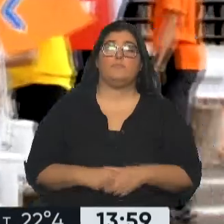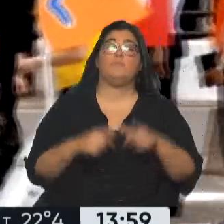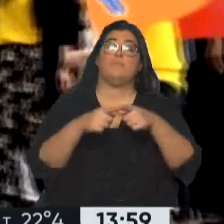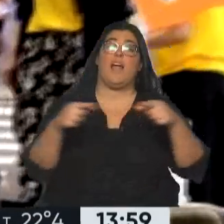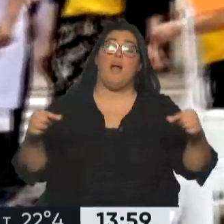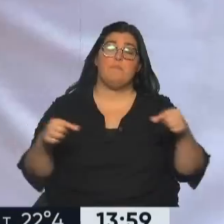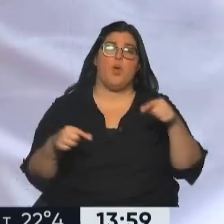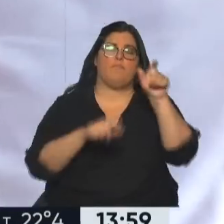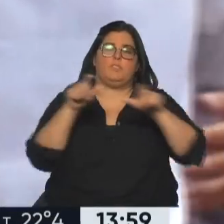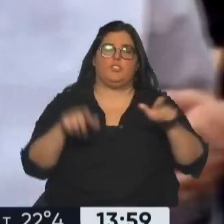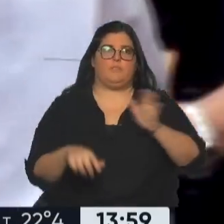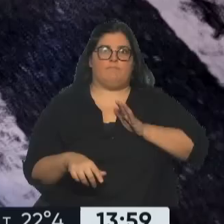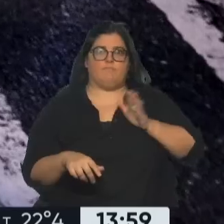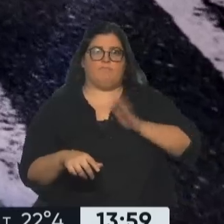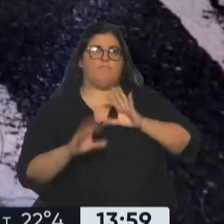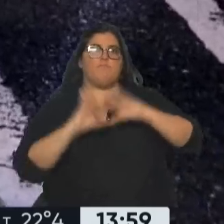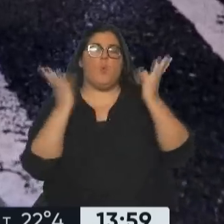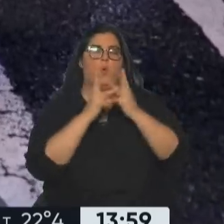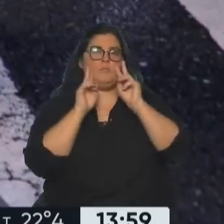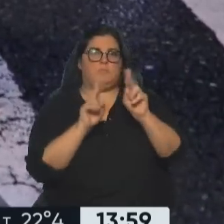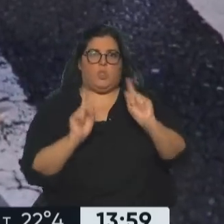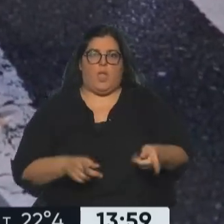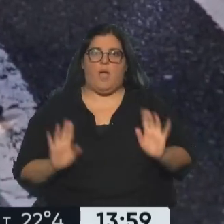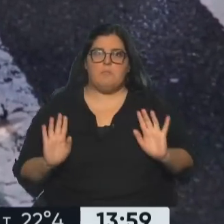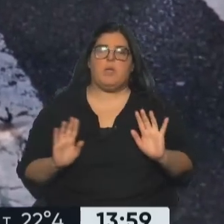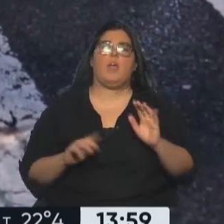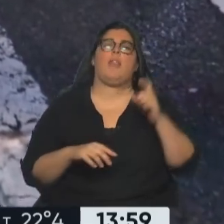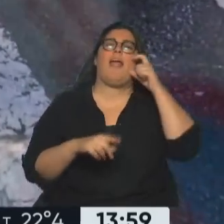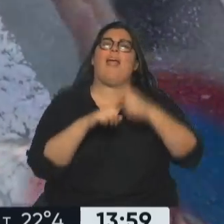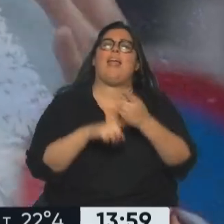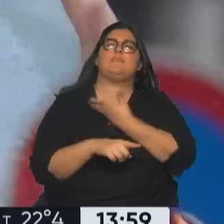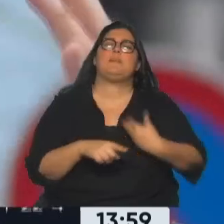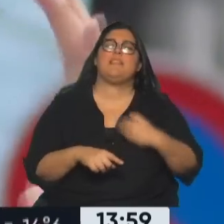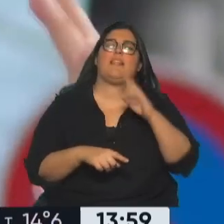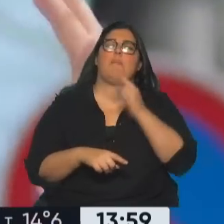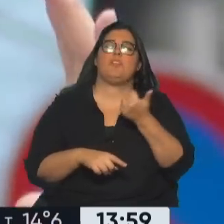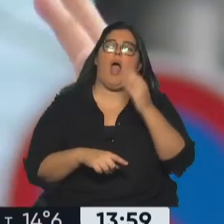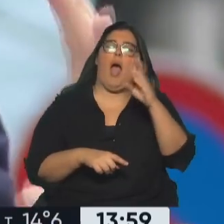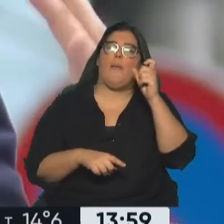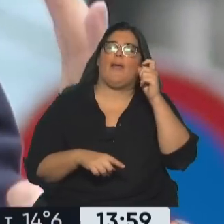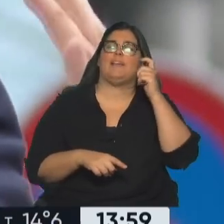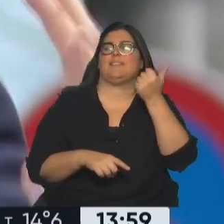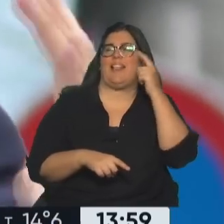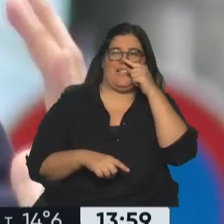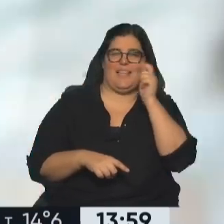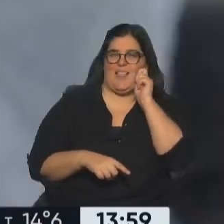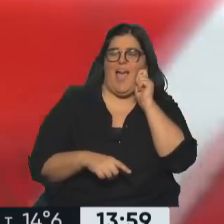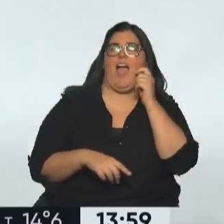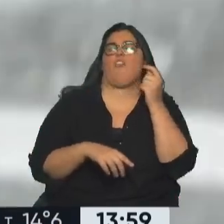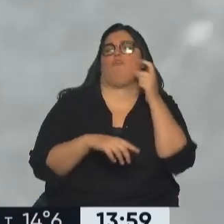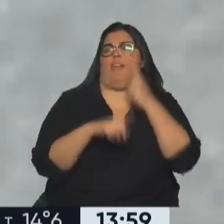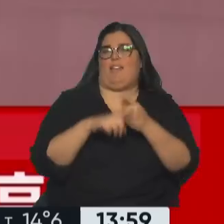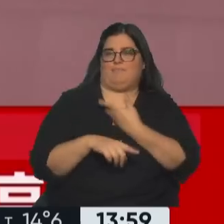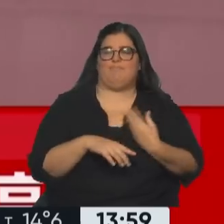Japón está en shock y el mundo también. El asesinato del ex primer ministro Shinzo Abe, de 67 años, a manos de un ex integrante